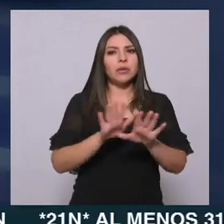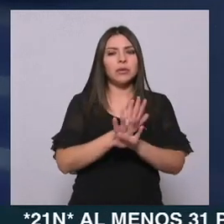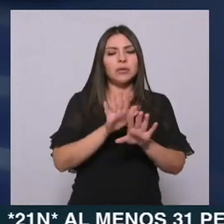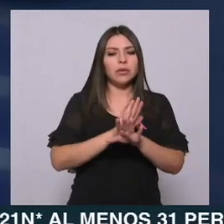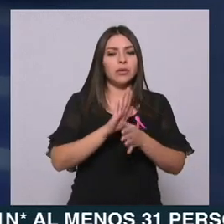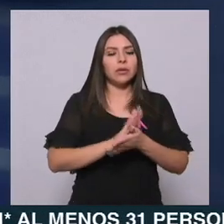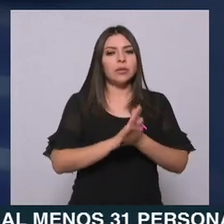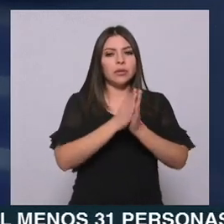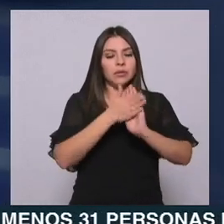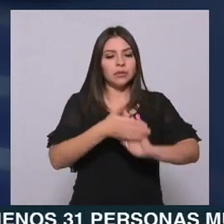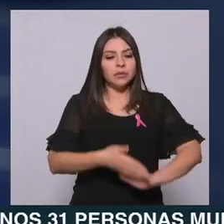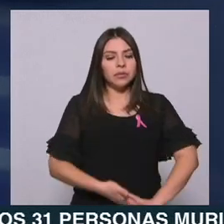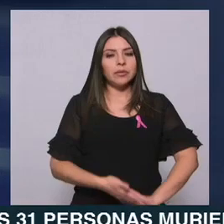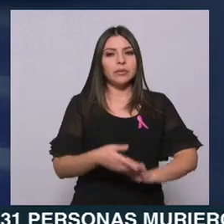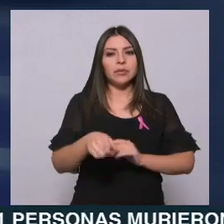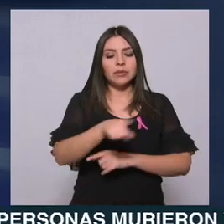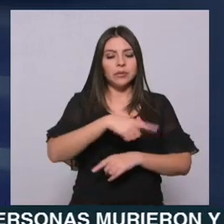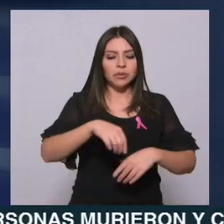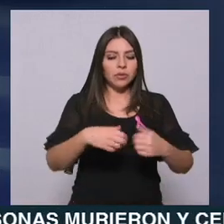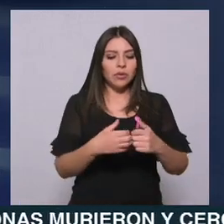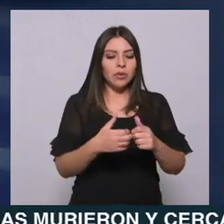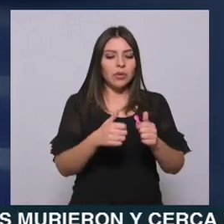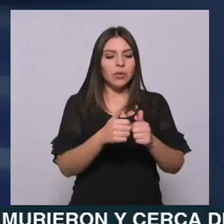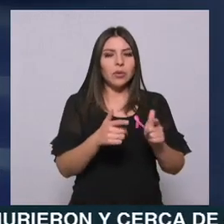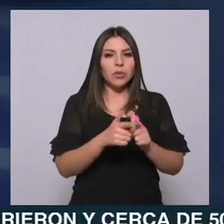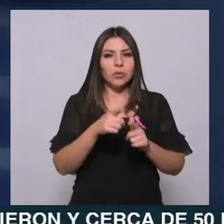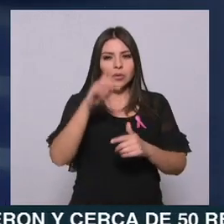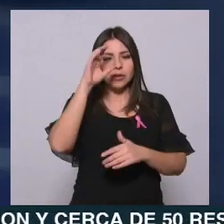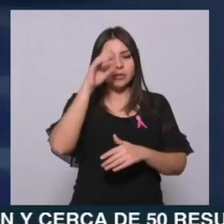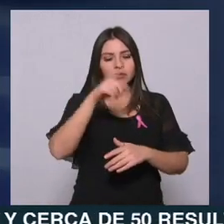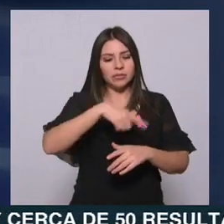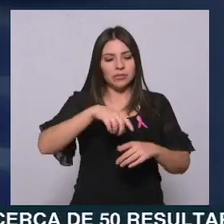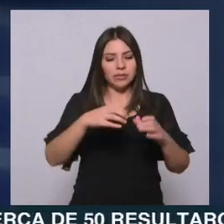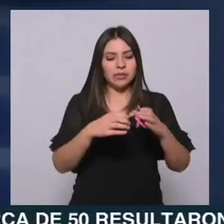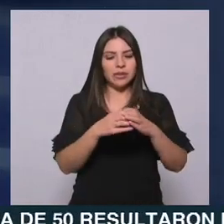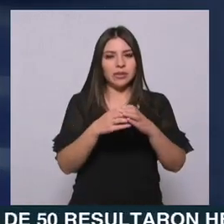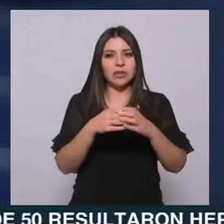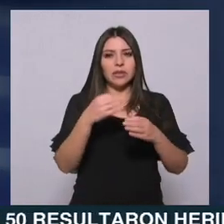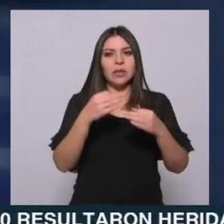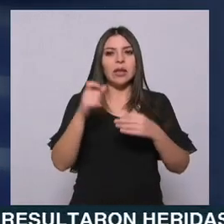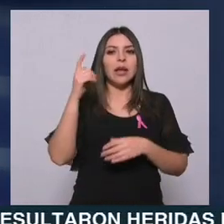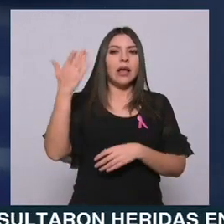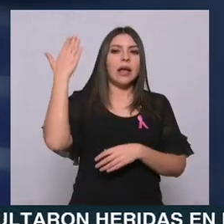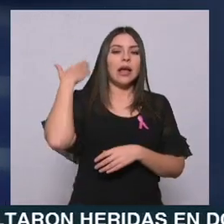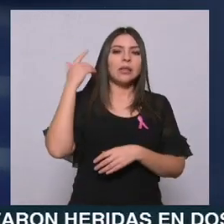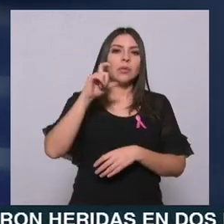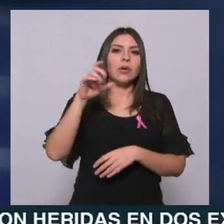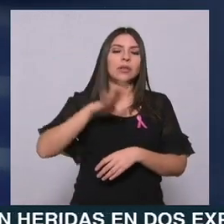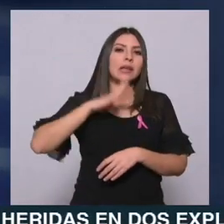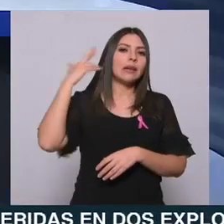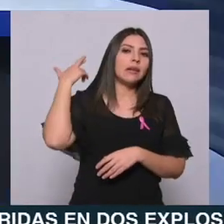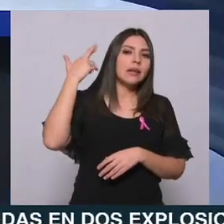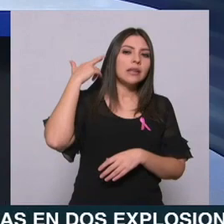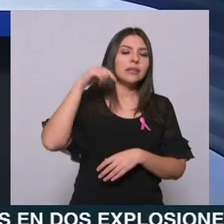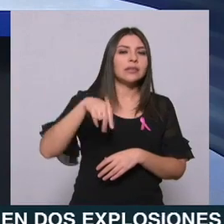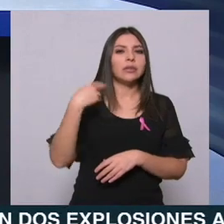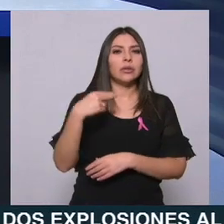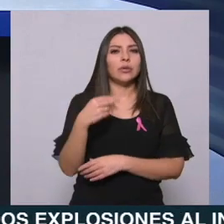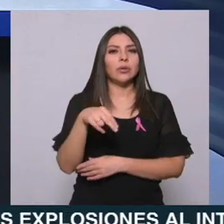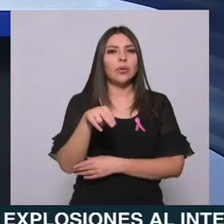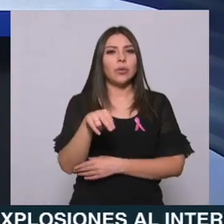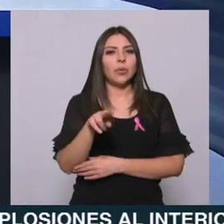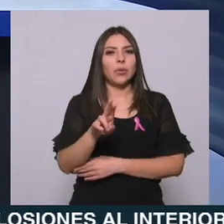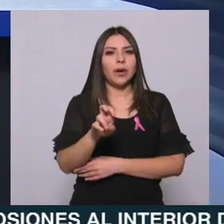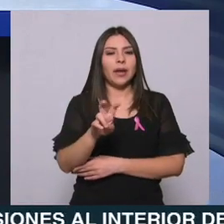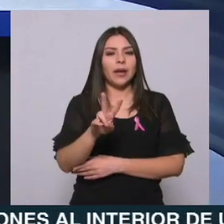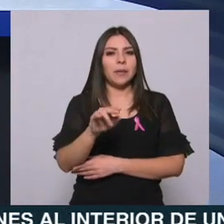tribunal con todos los actores sociales que formaban parte de la Nueva España. Doctora, díganos, ¿cuáles son los